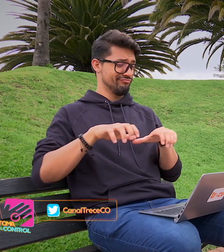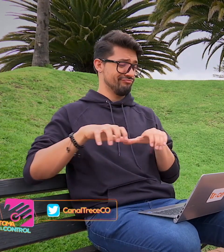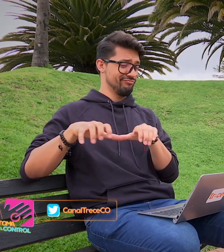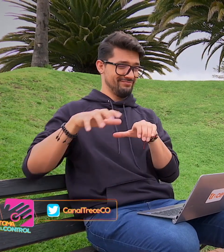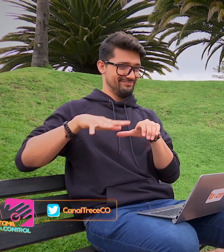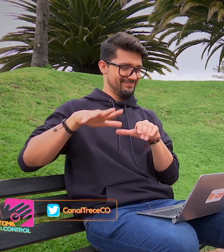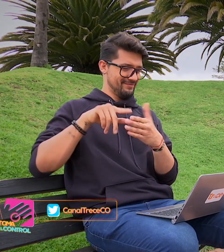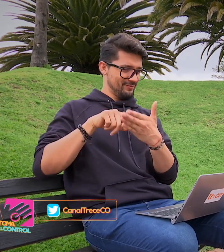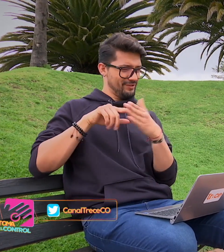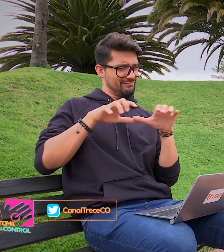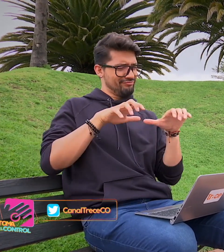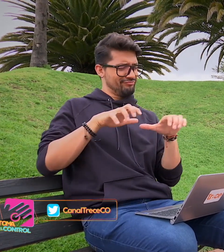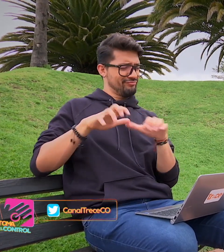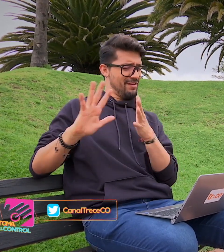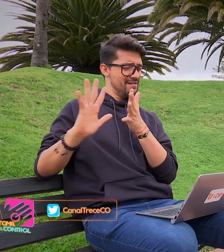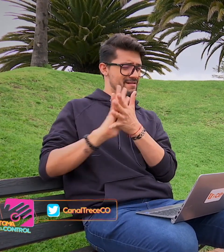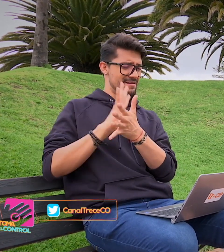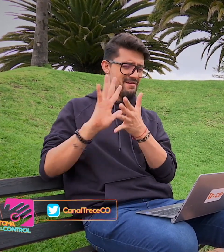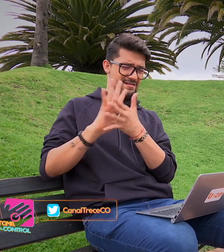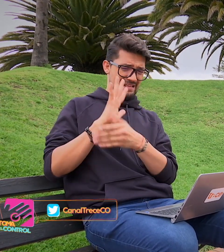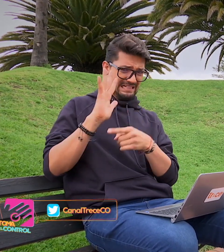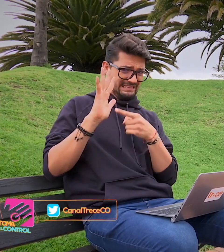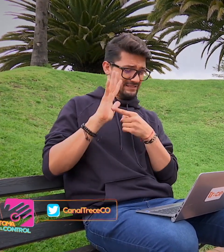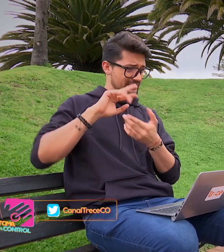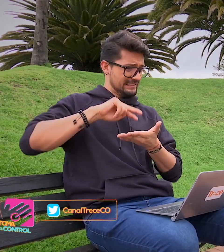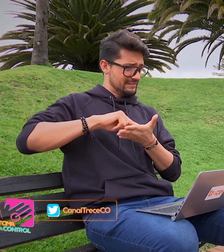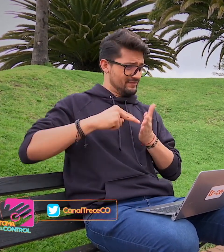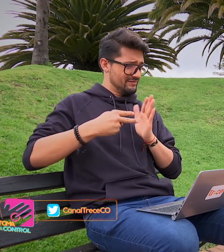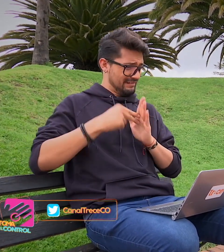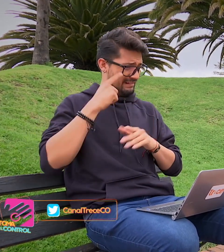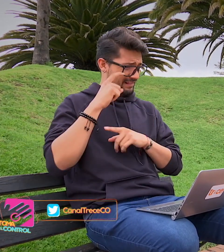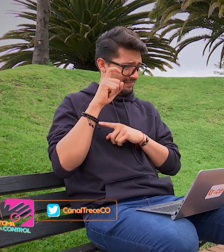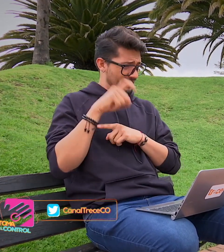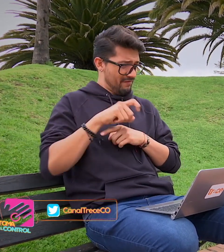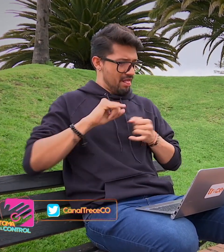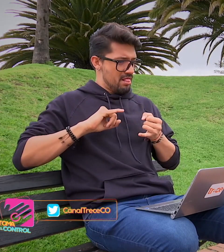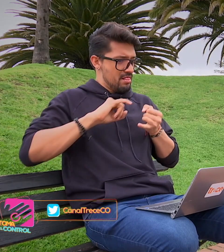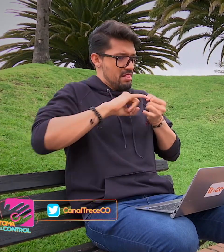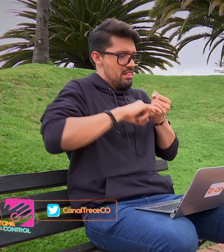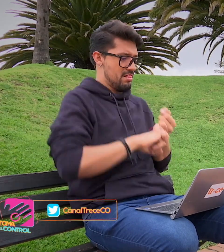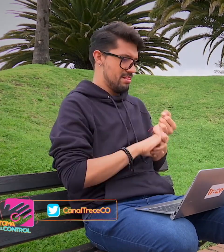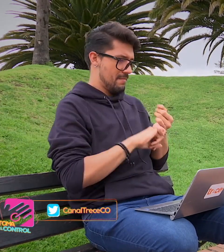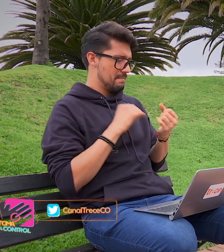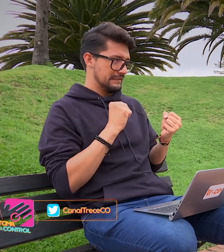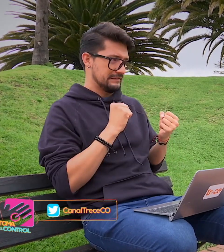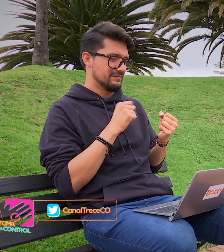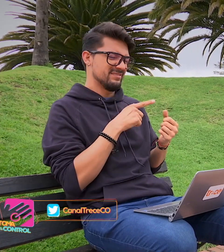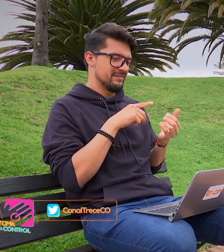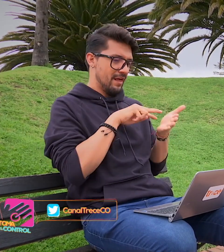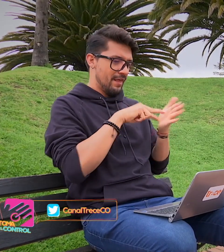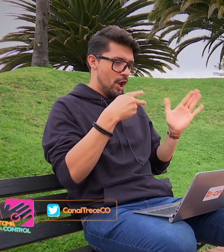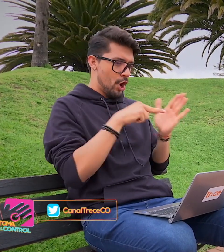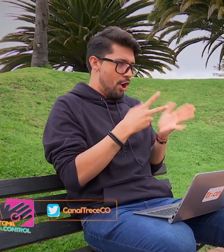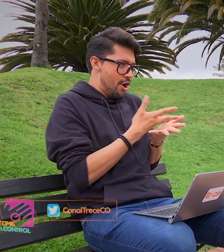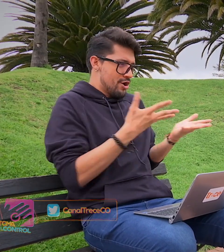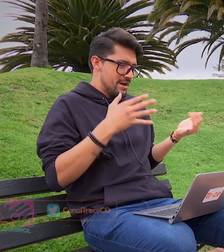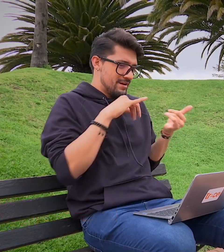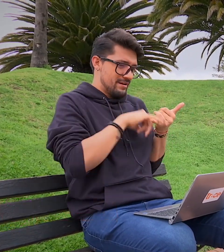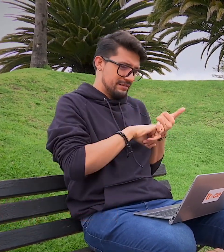con lo que nos compartes y es que tanto depende la narrativa y una buena idea de la tecnología cinematográfica.